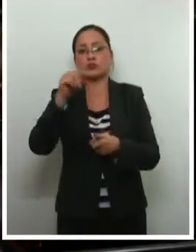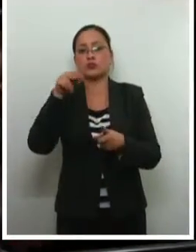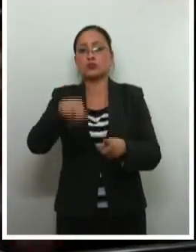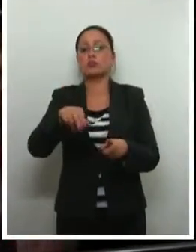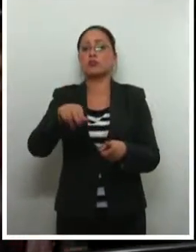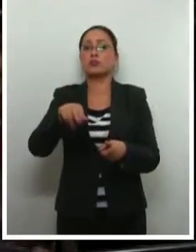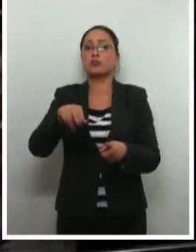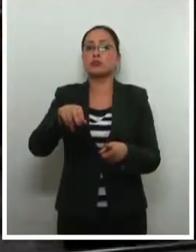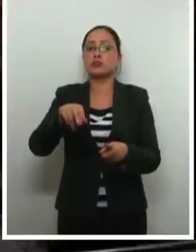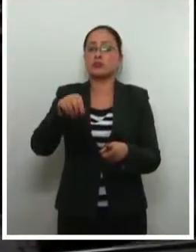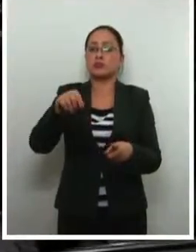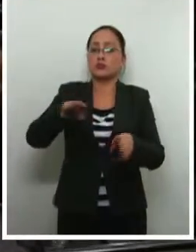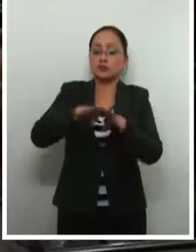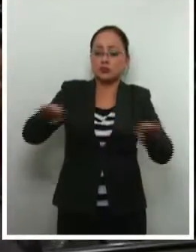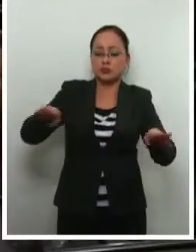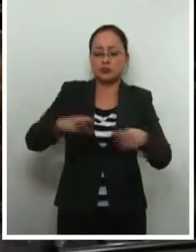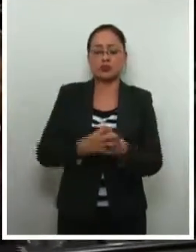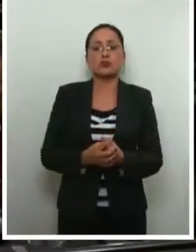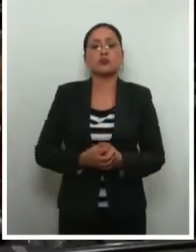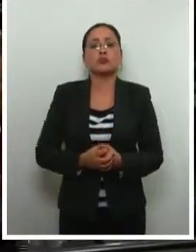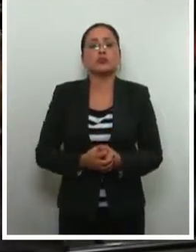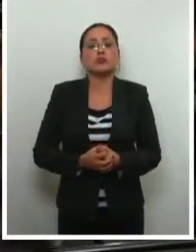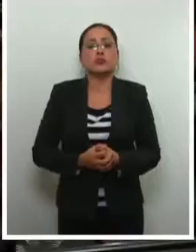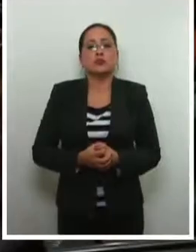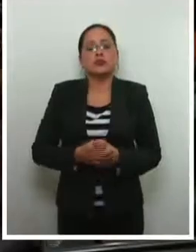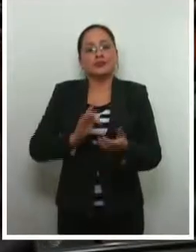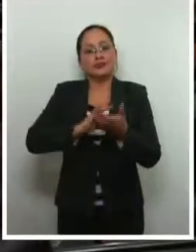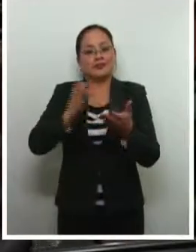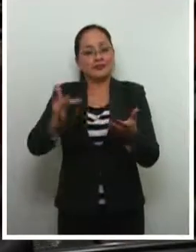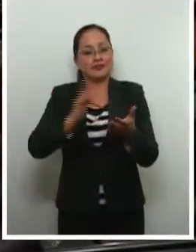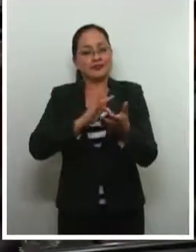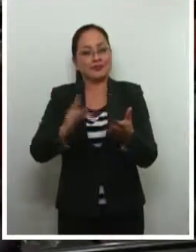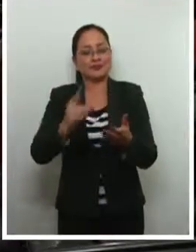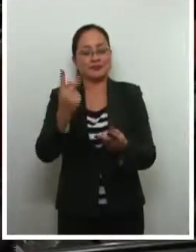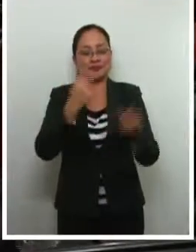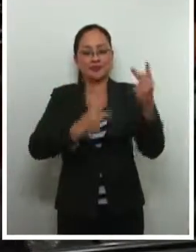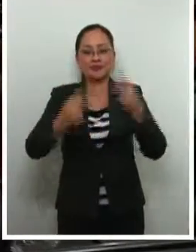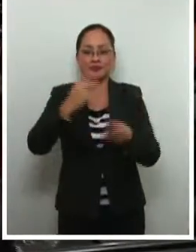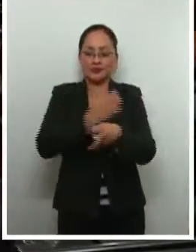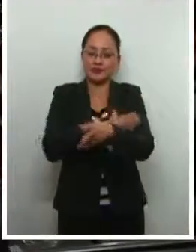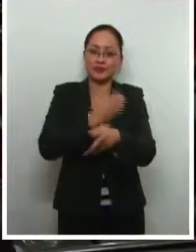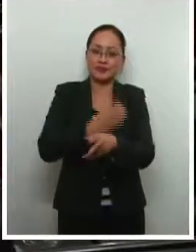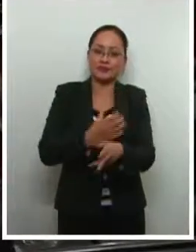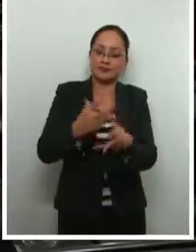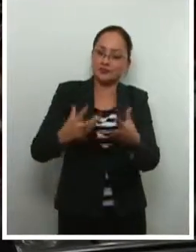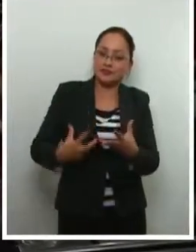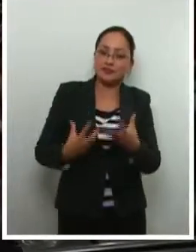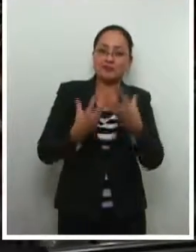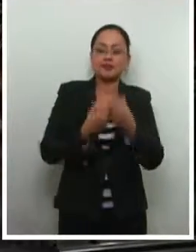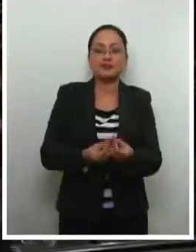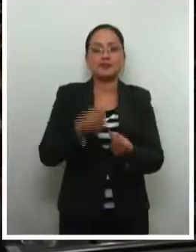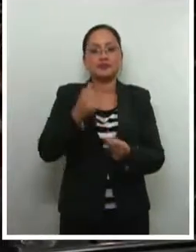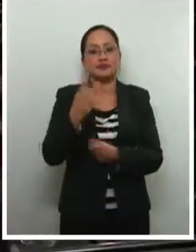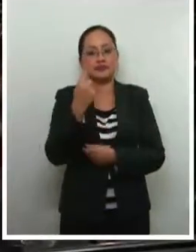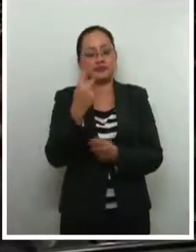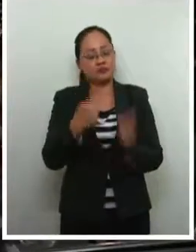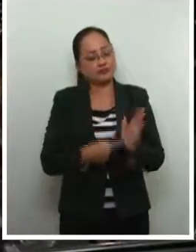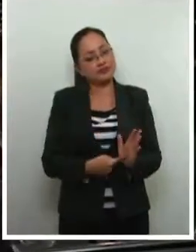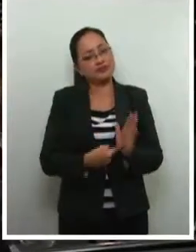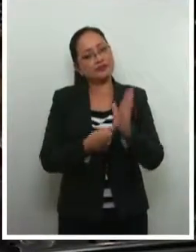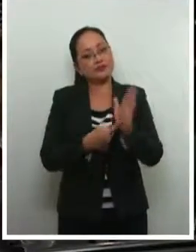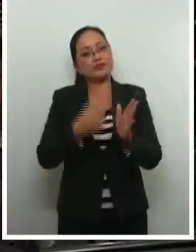Planeación Democrática. Le queremos agradecer que nos haya acompañado en esta transmisión,